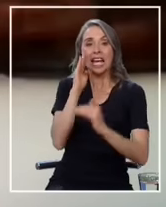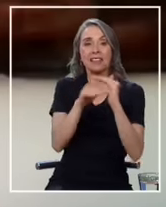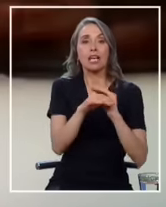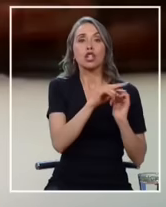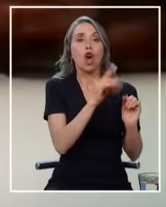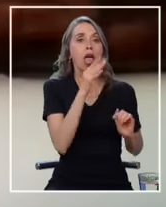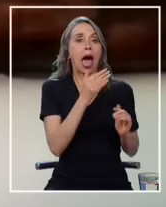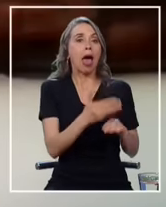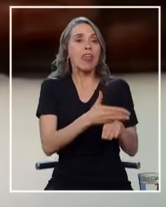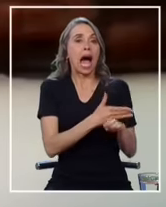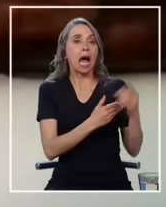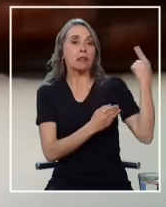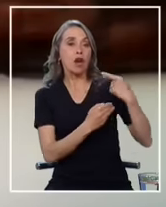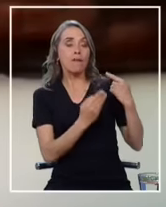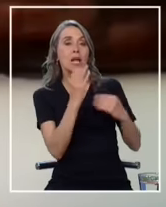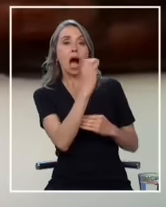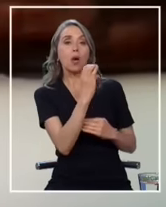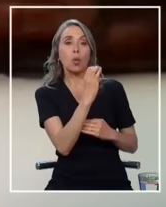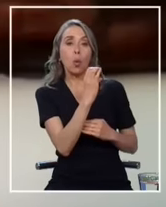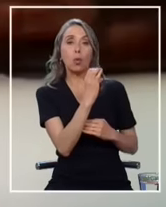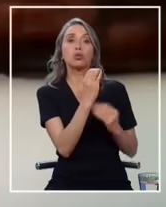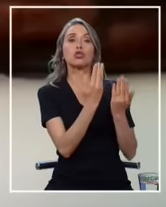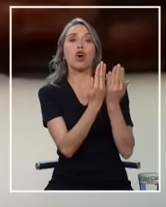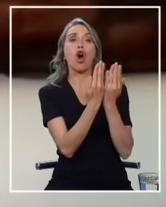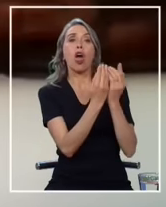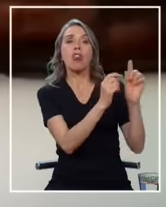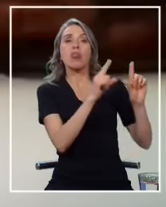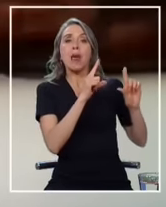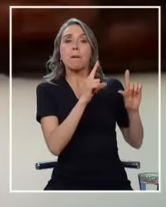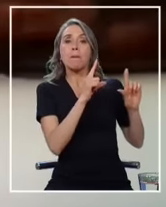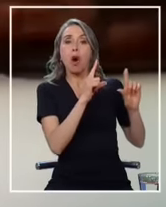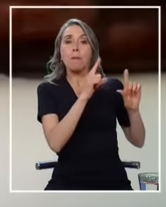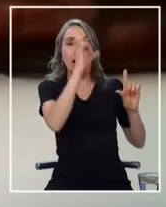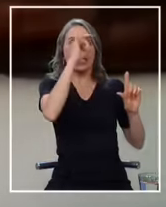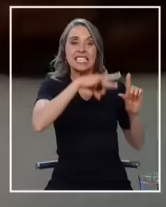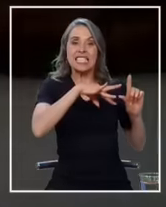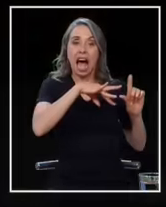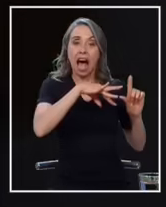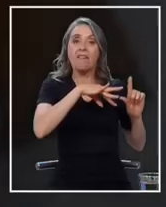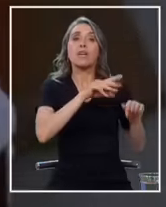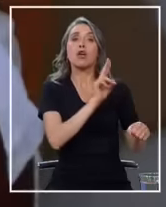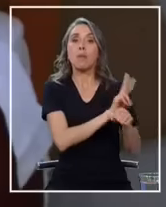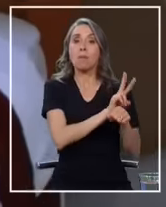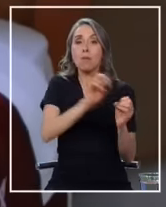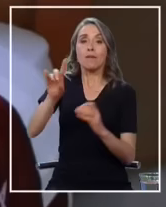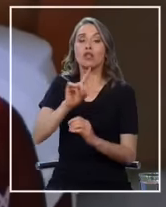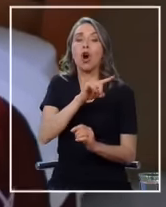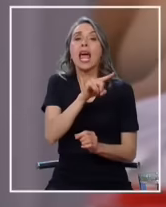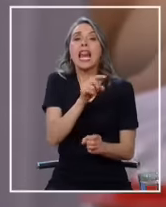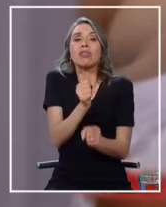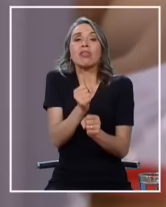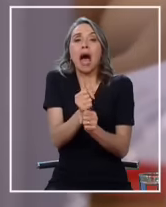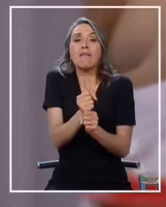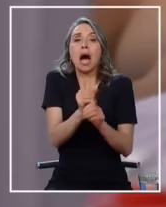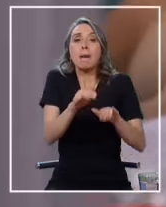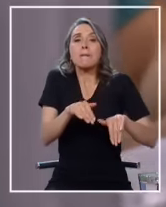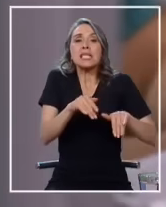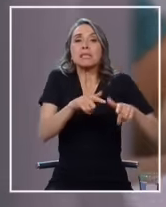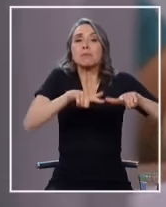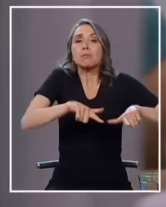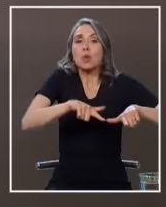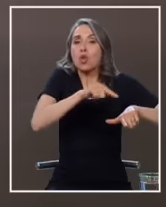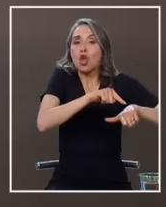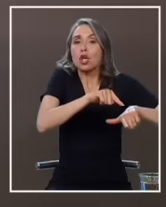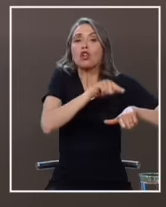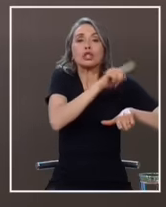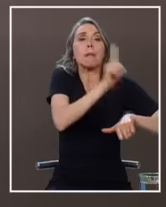cursos ni diplomados en pedagogía, por tanto solamente son profesionales del área. Un contexto que puede provocar graves